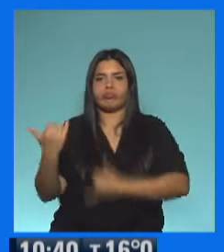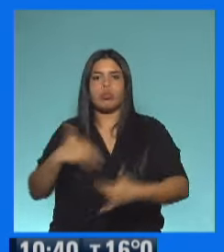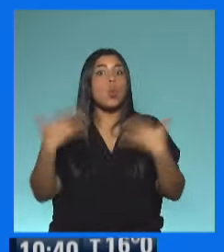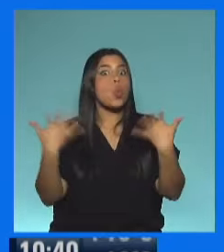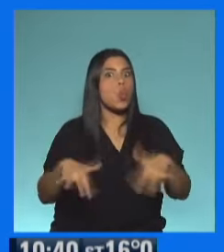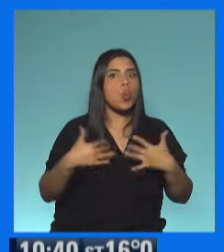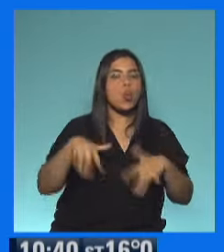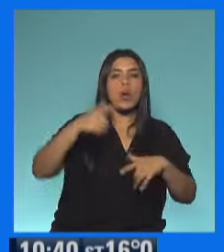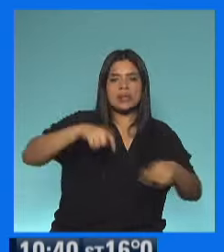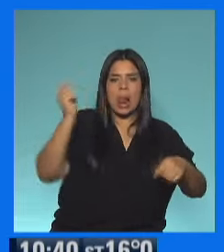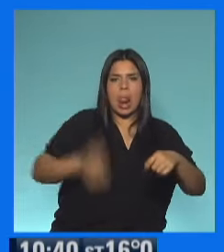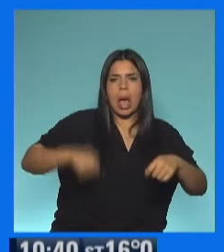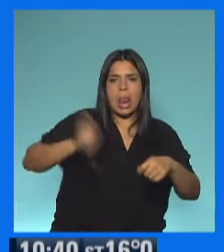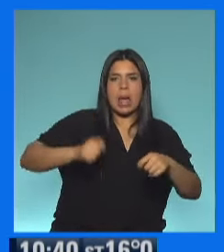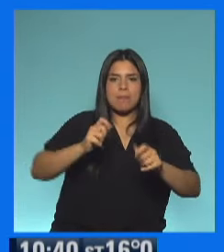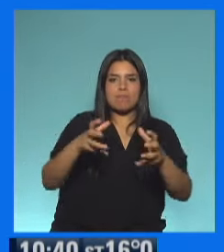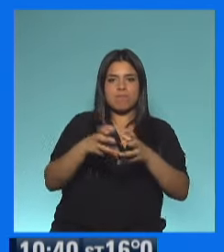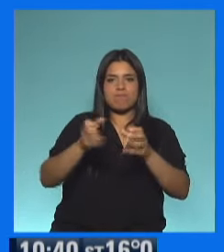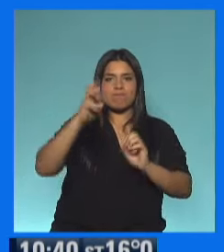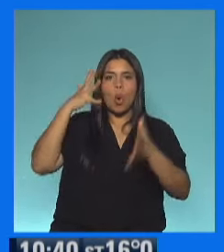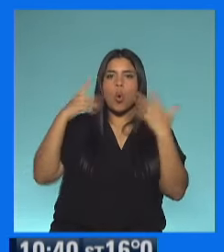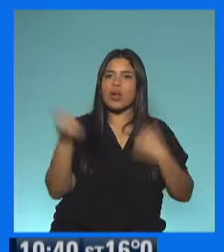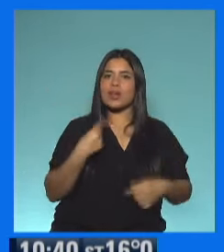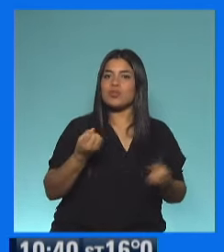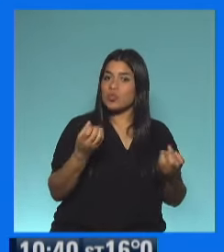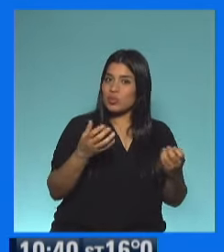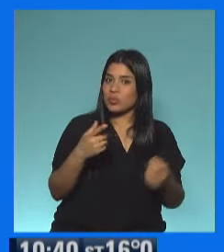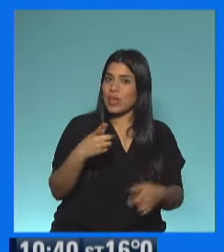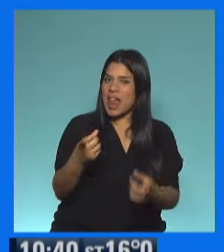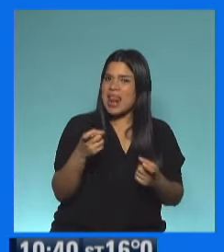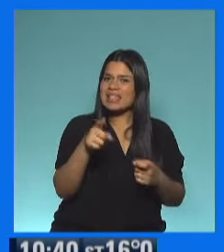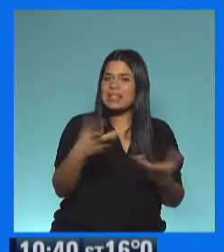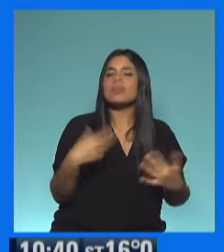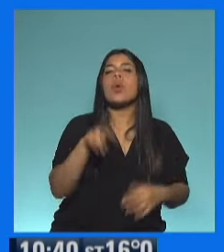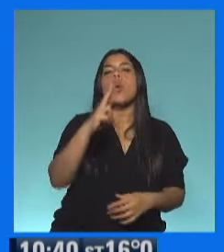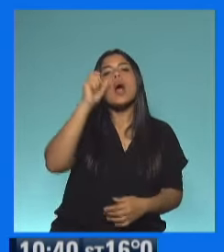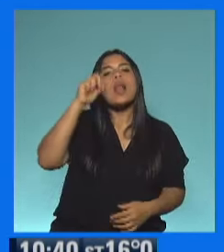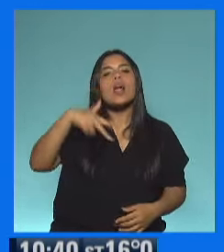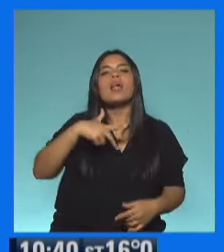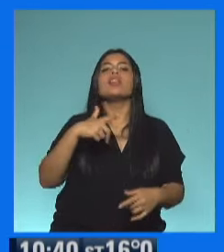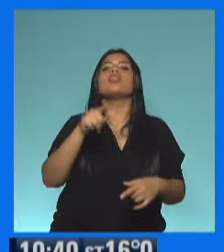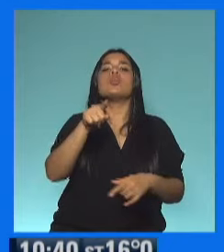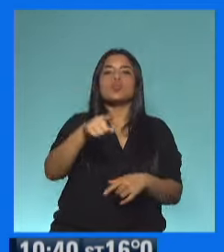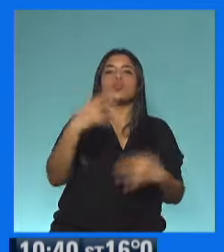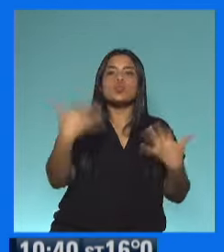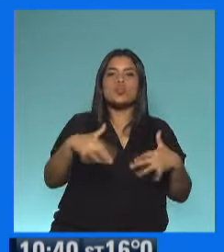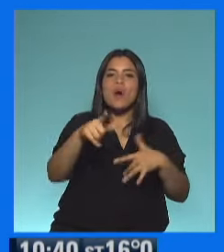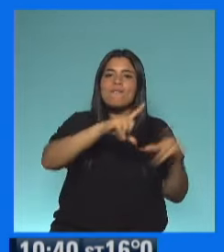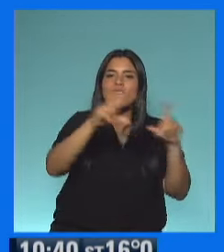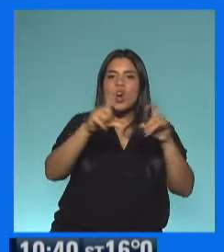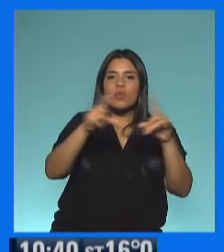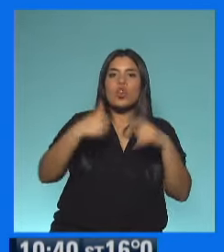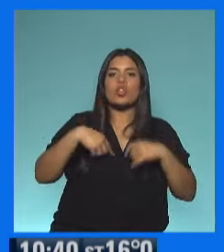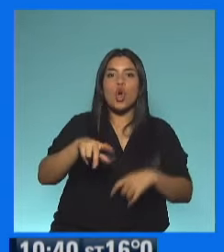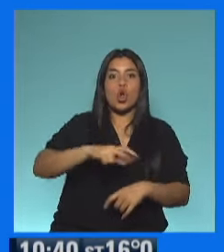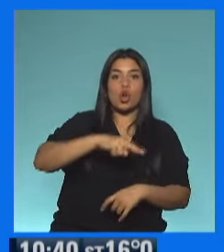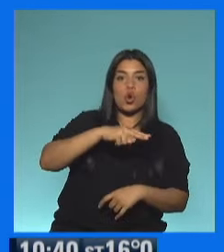bien, necesitamos. Te necesitamos, Cata, claro. Valen Rodríguez Ali, foto de la foto, ya está de rojo y verde también.